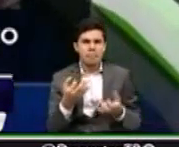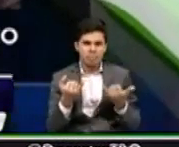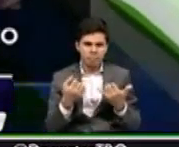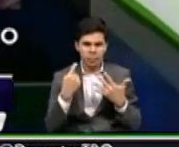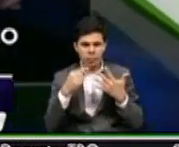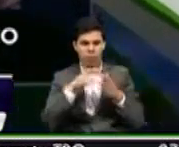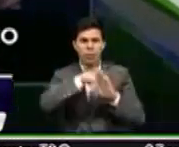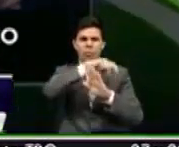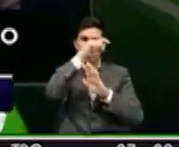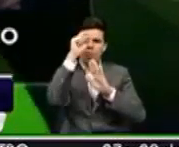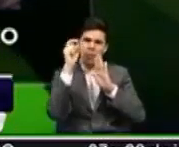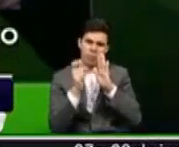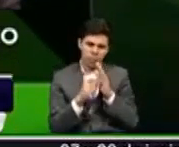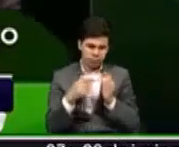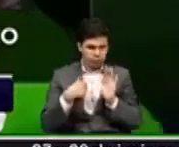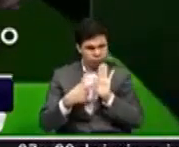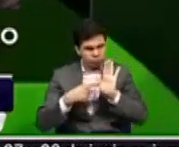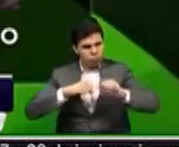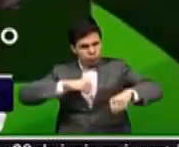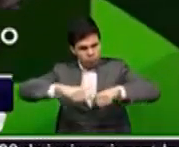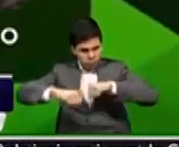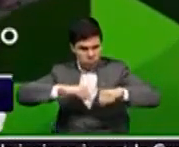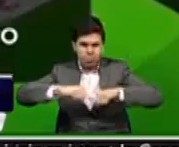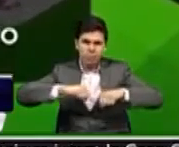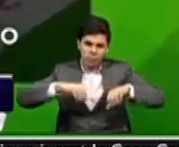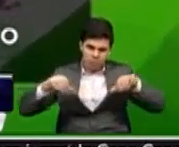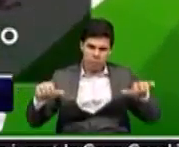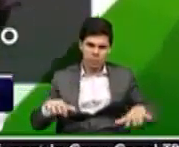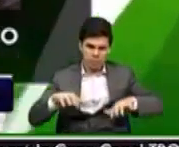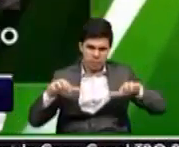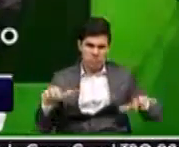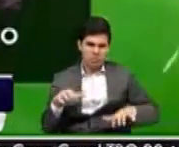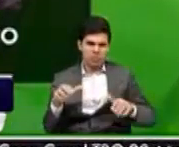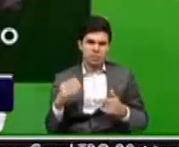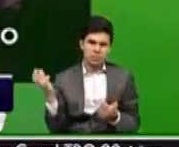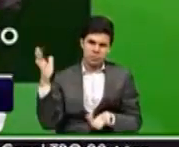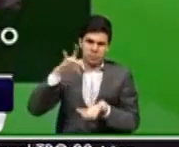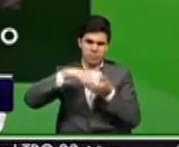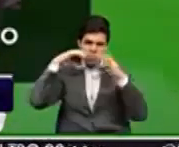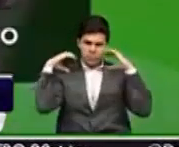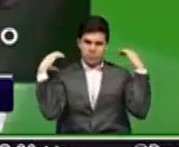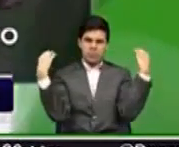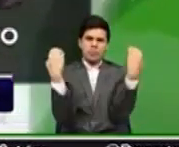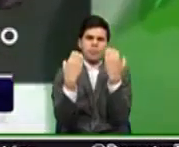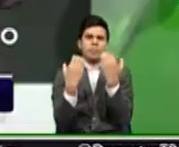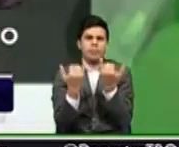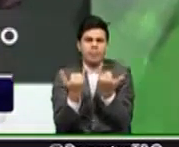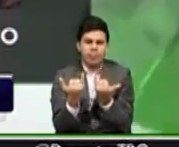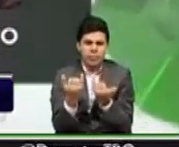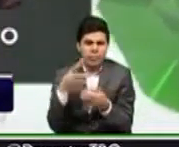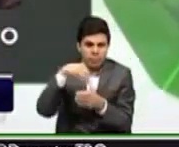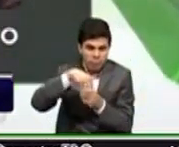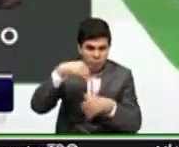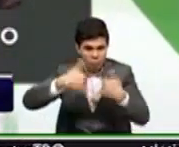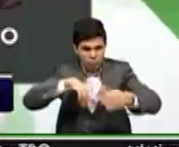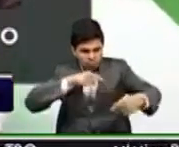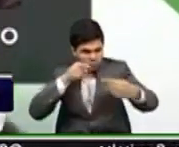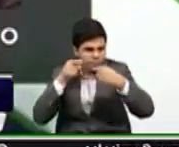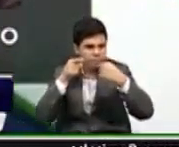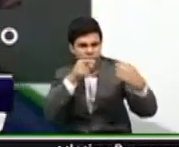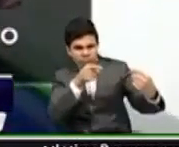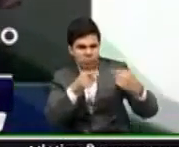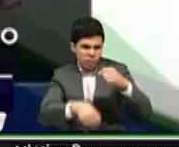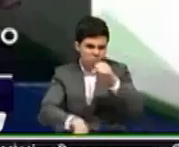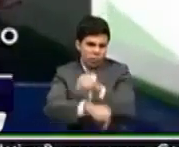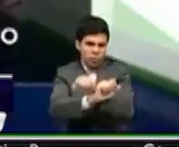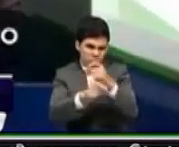partido le tenemos que demostrar y le tenemos que invitar a asistir al estadio, pero dentro de la cancha demostrando el